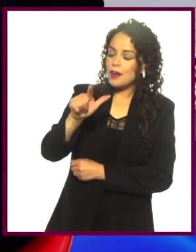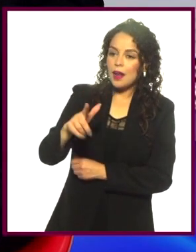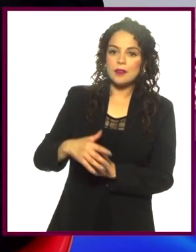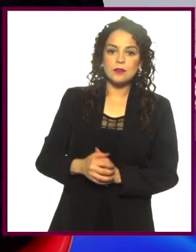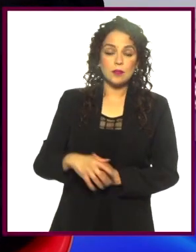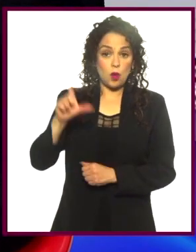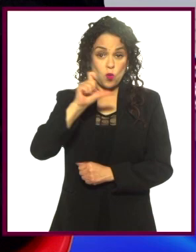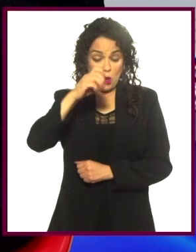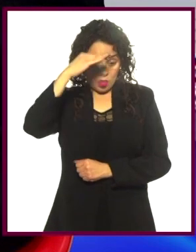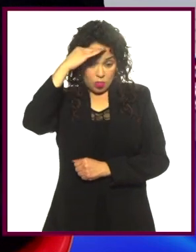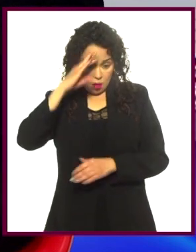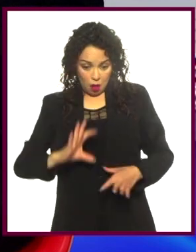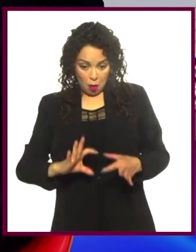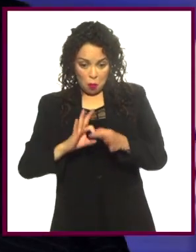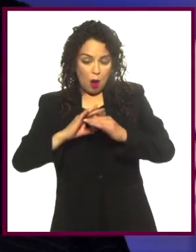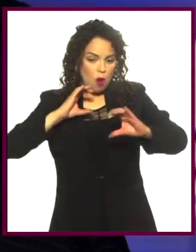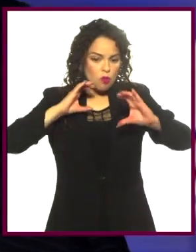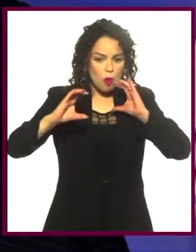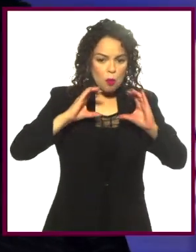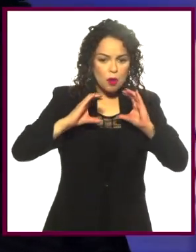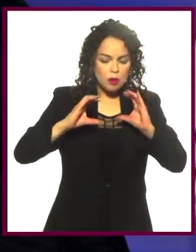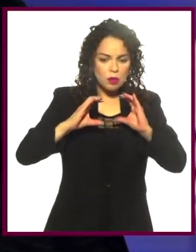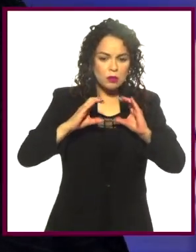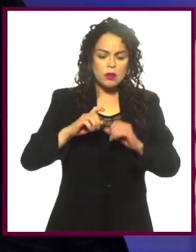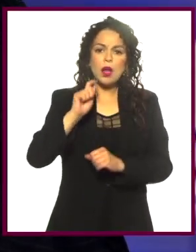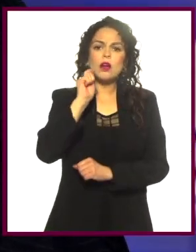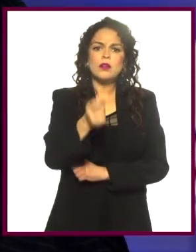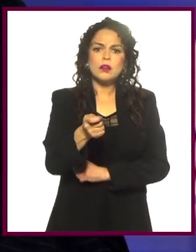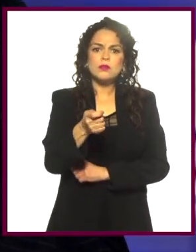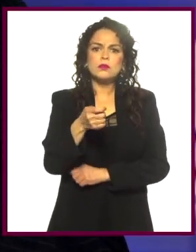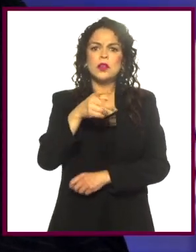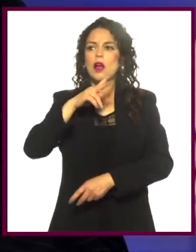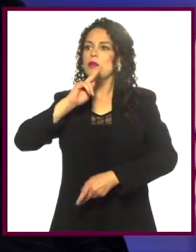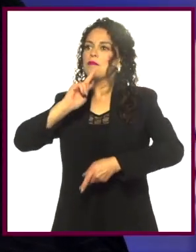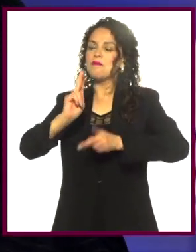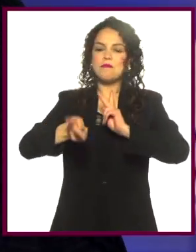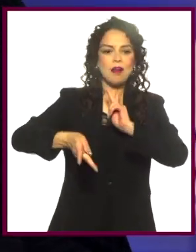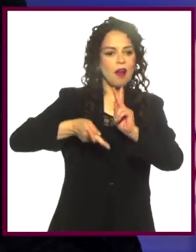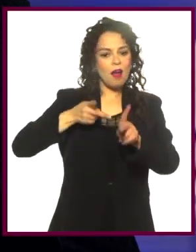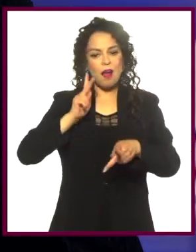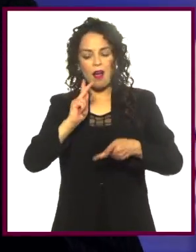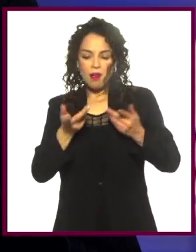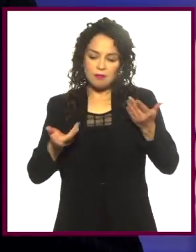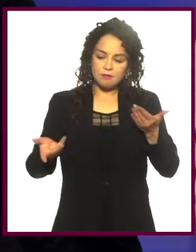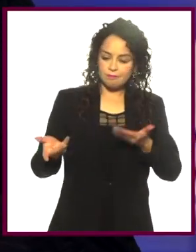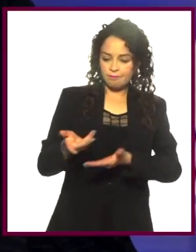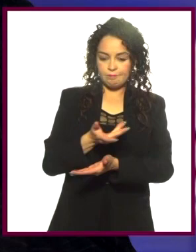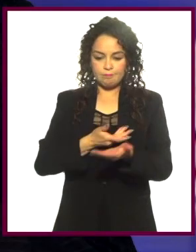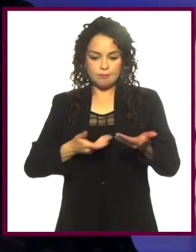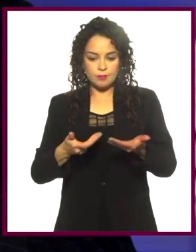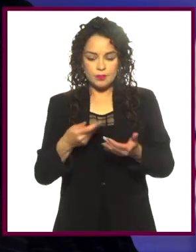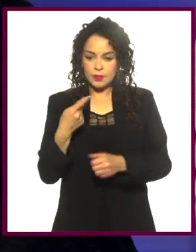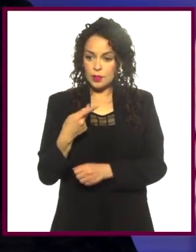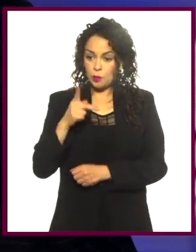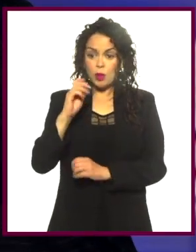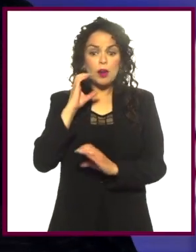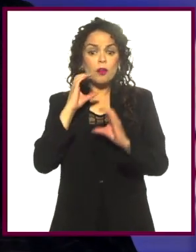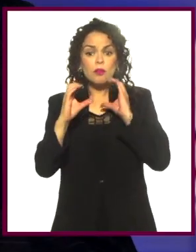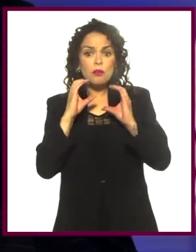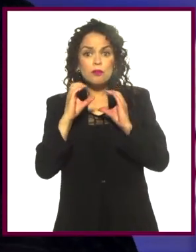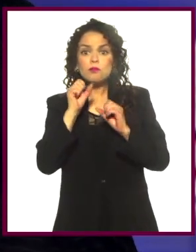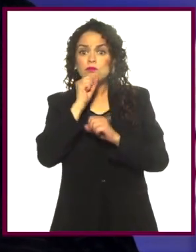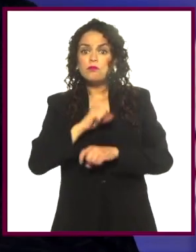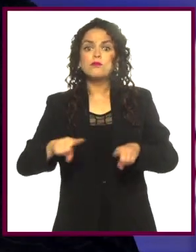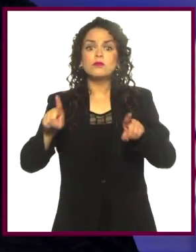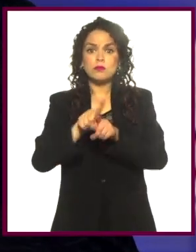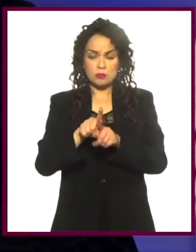Generalmente, al pensar en comunicación, pensamos en conversaciones, pláticas, pero la comunicación